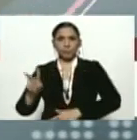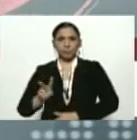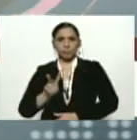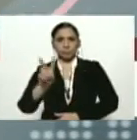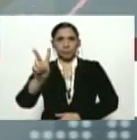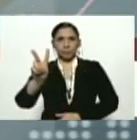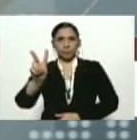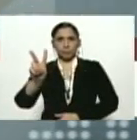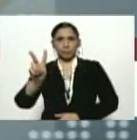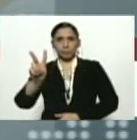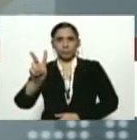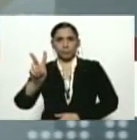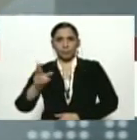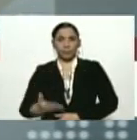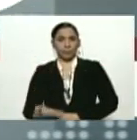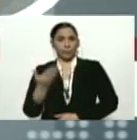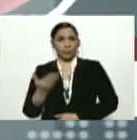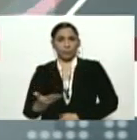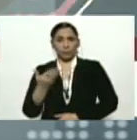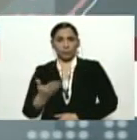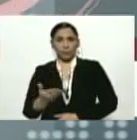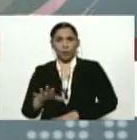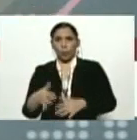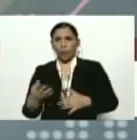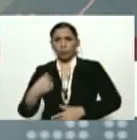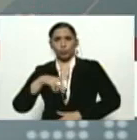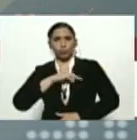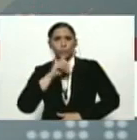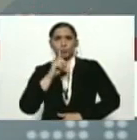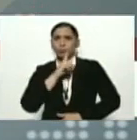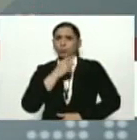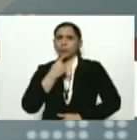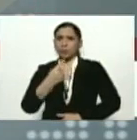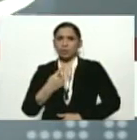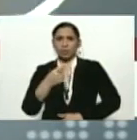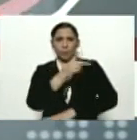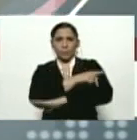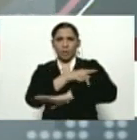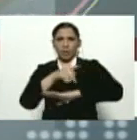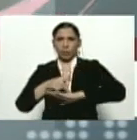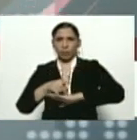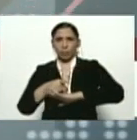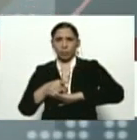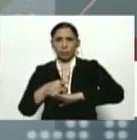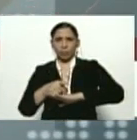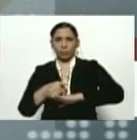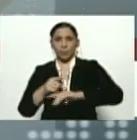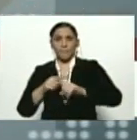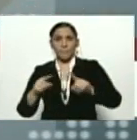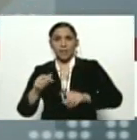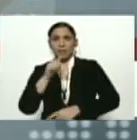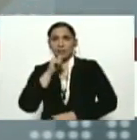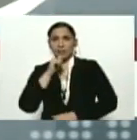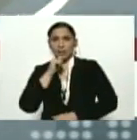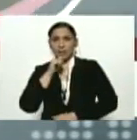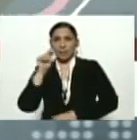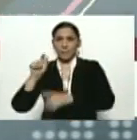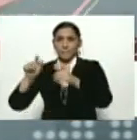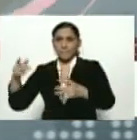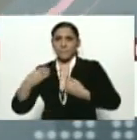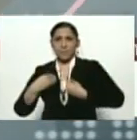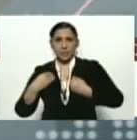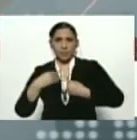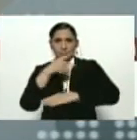Importante, cuando estamos mencionando las parroquias, es para para que quienes habitan en esas